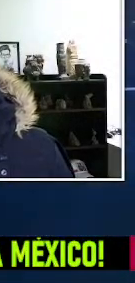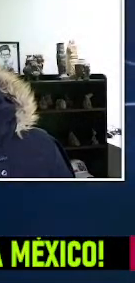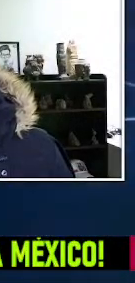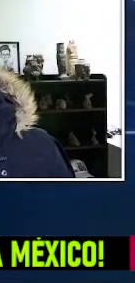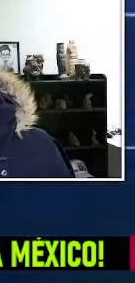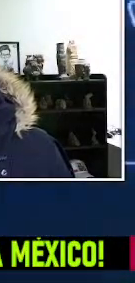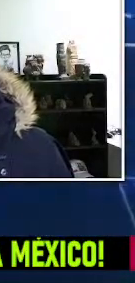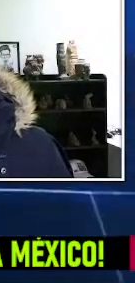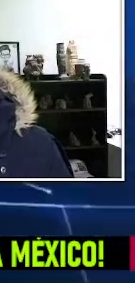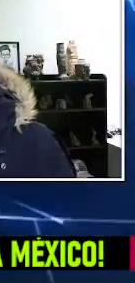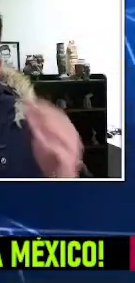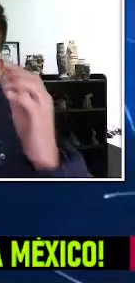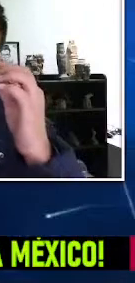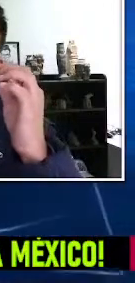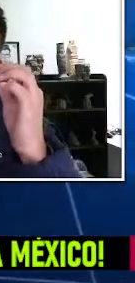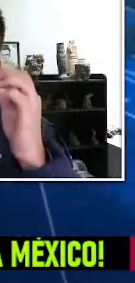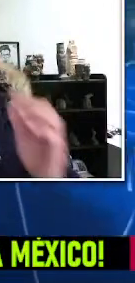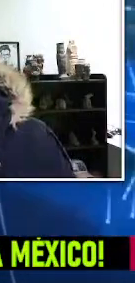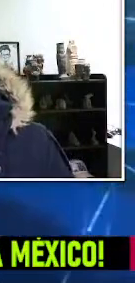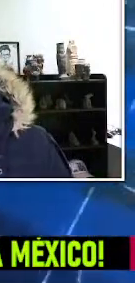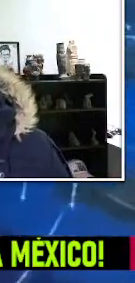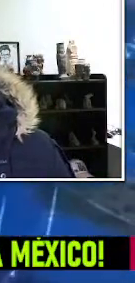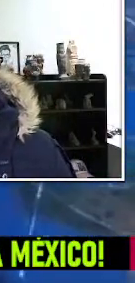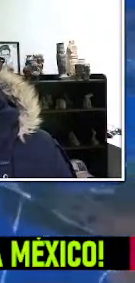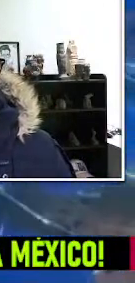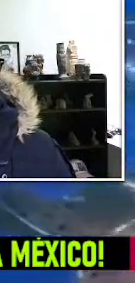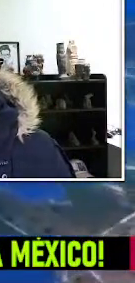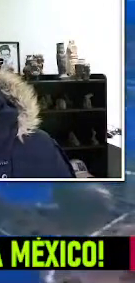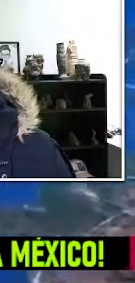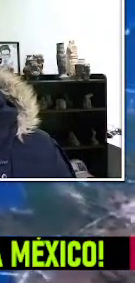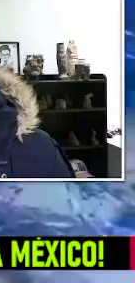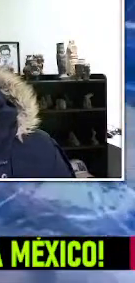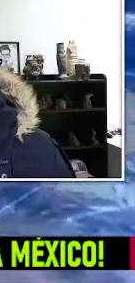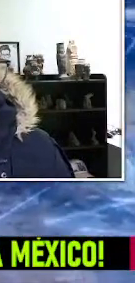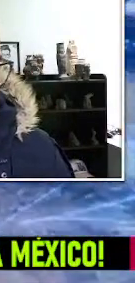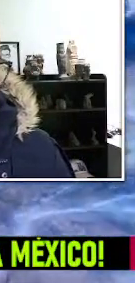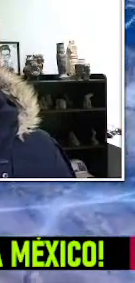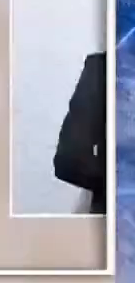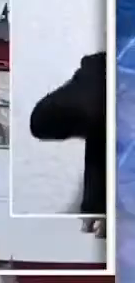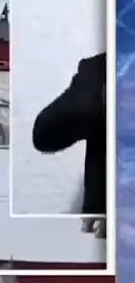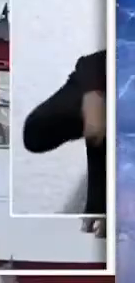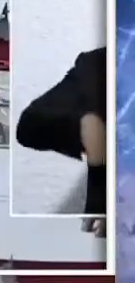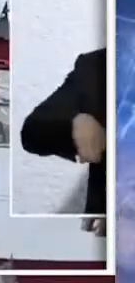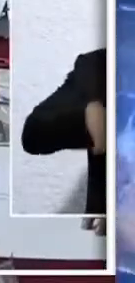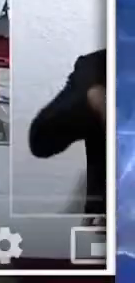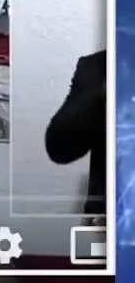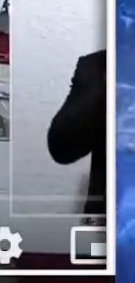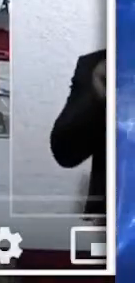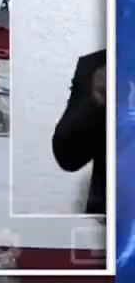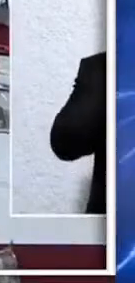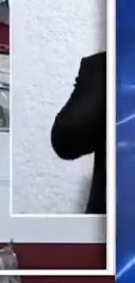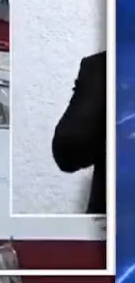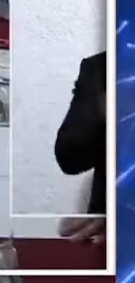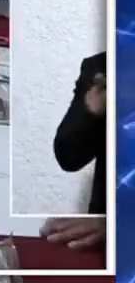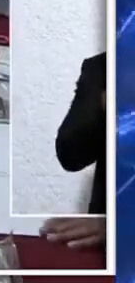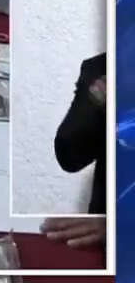por completo. Así lo dijo el presidente Andrés Manuel López Obrador.